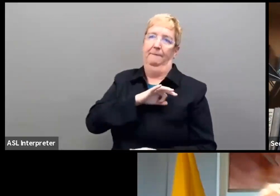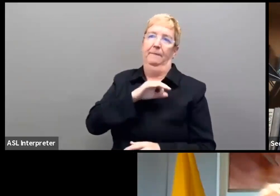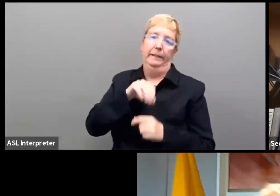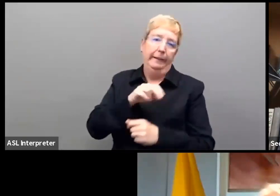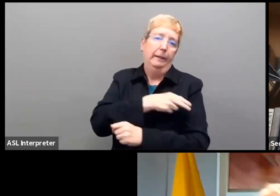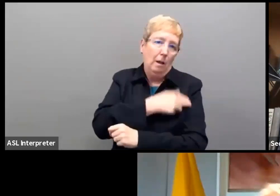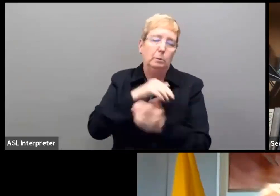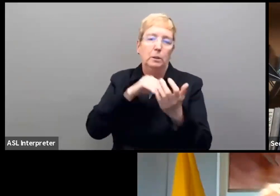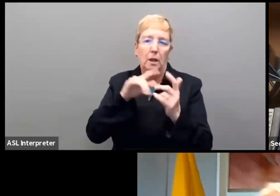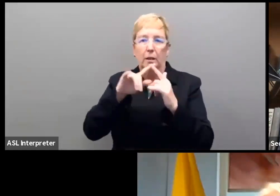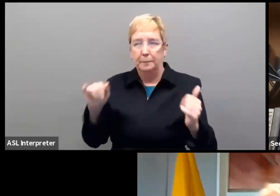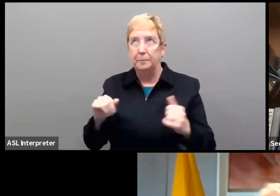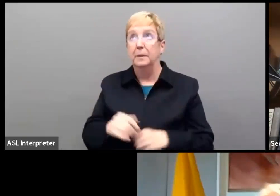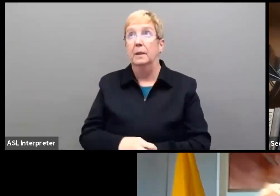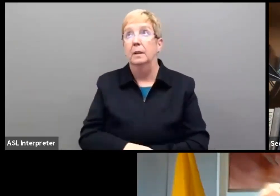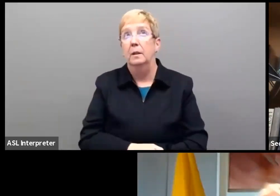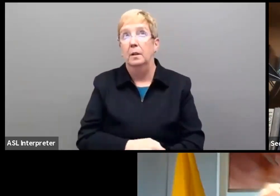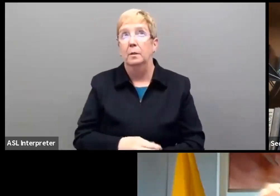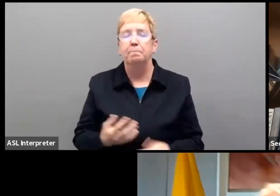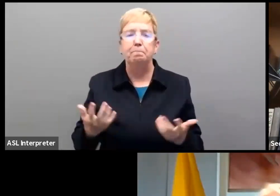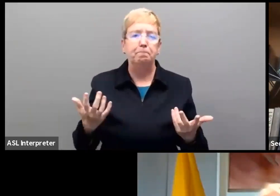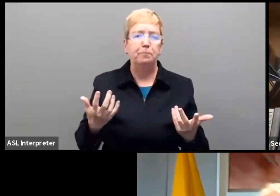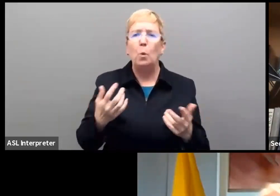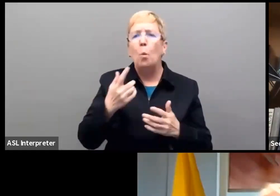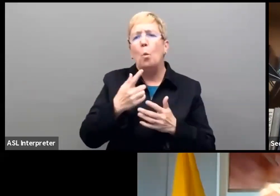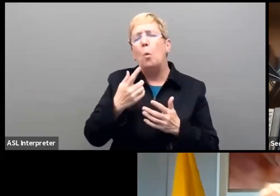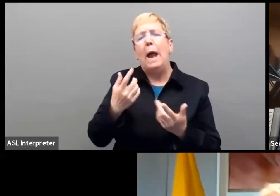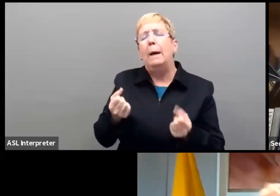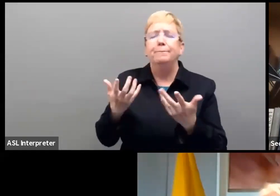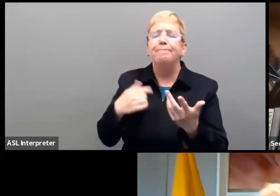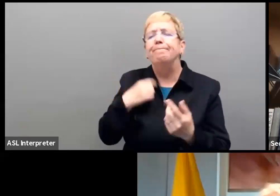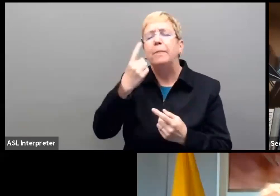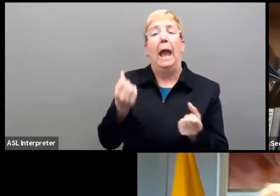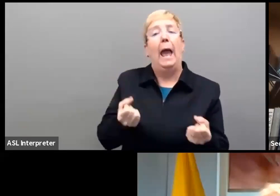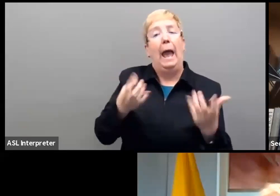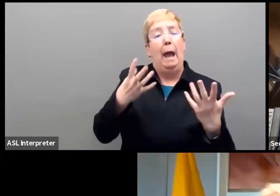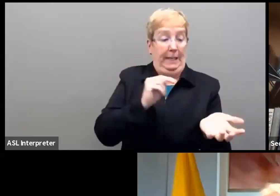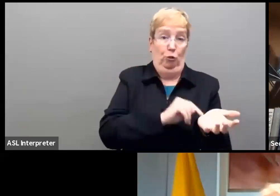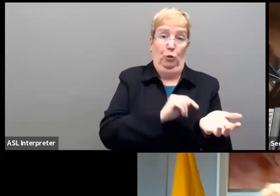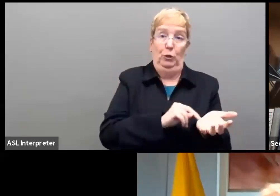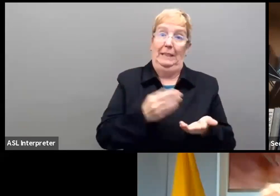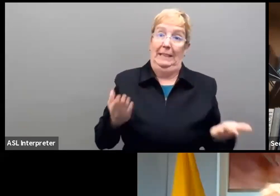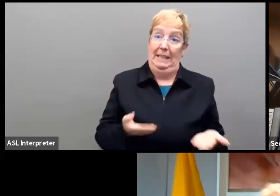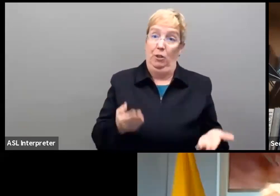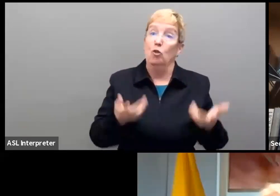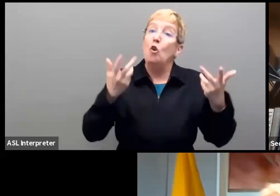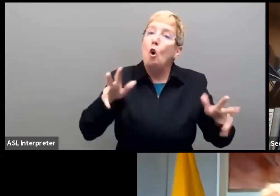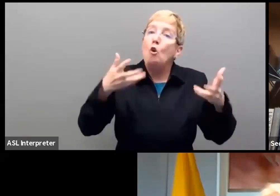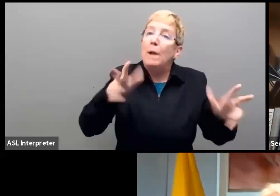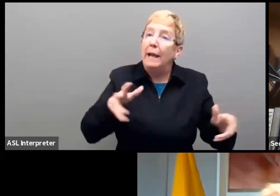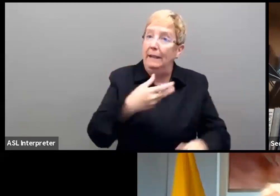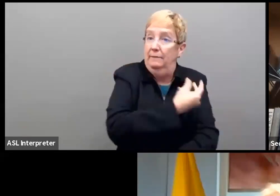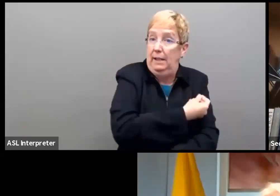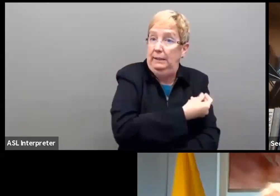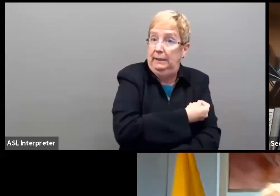Santa Fe, porque la gente se enferma y no todo el mundo se, se regresa a su